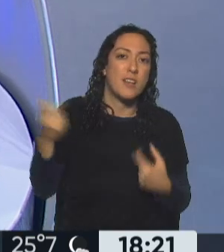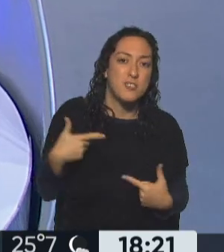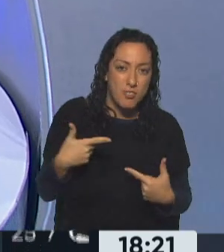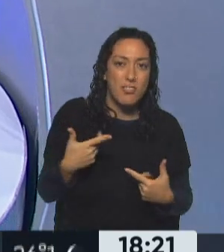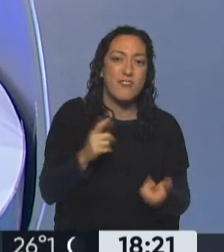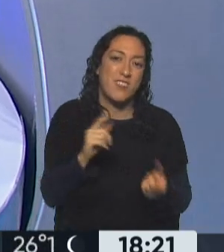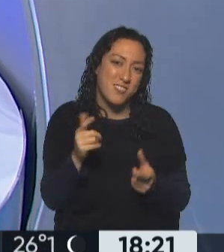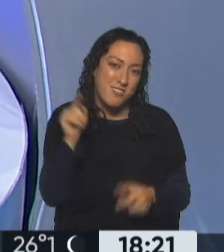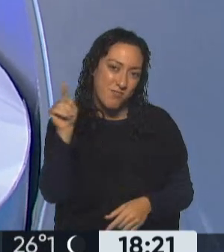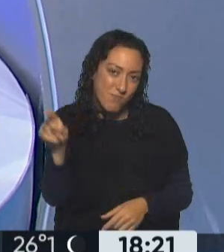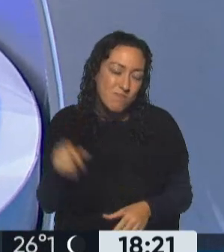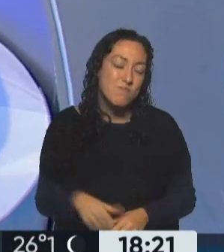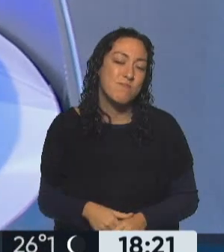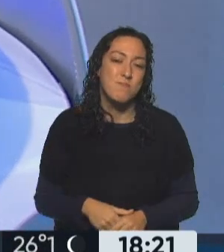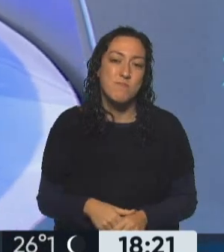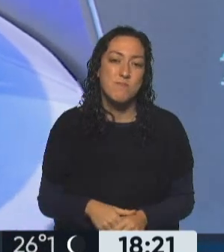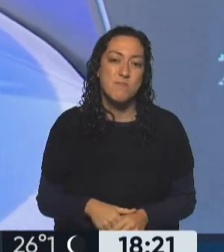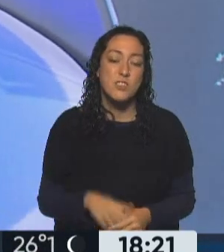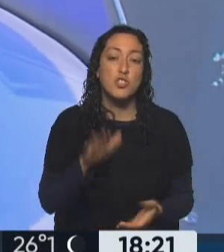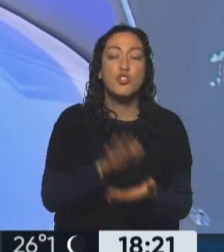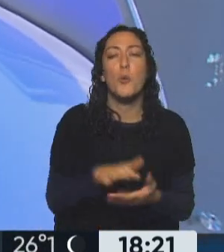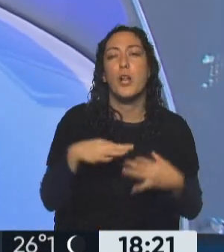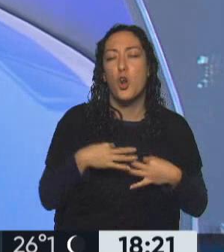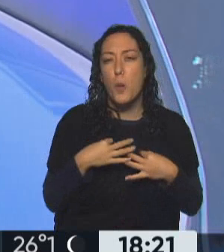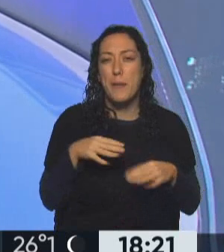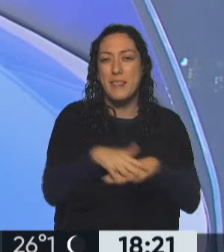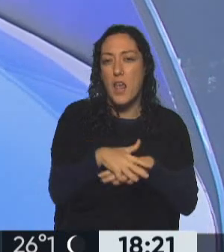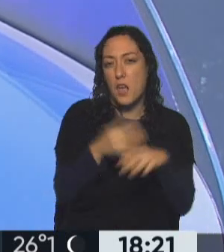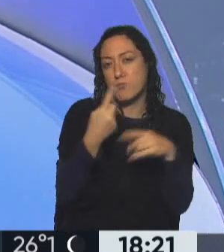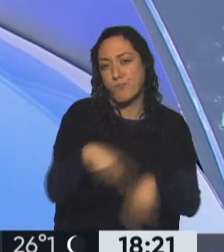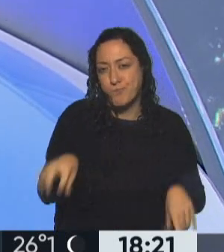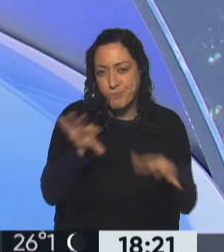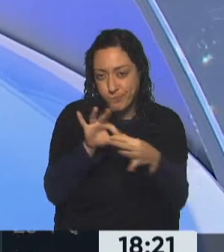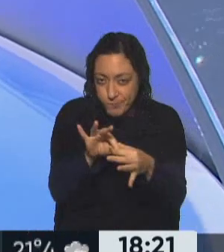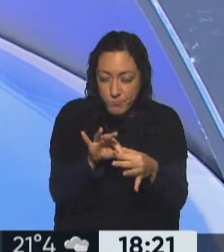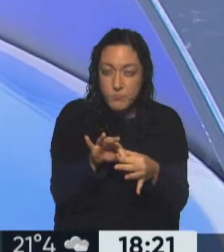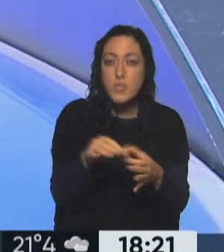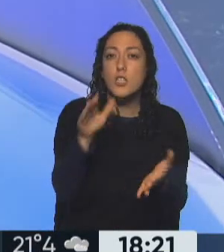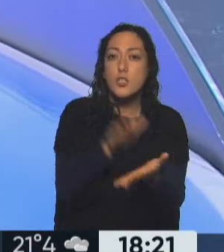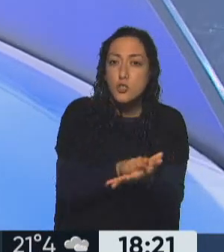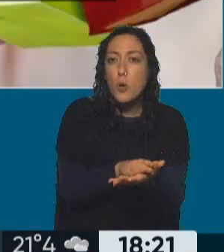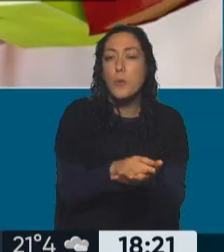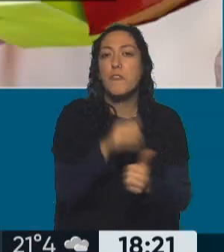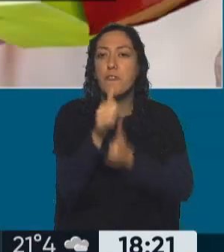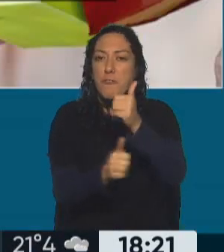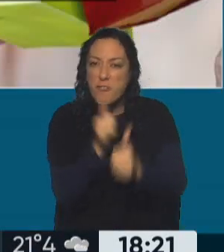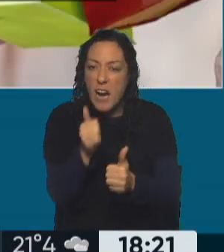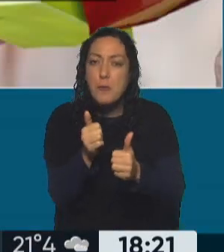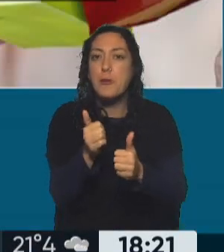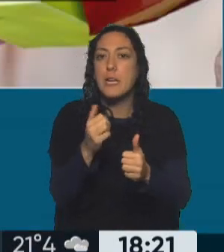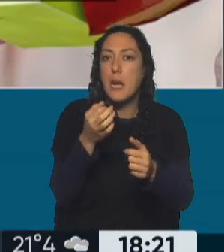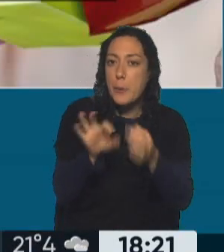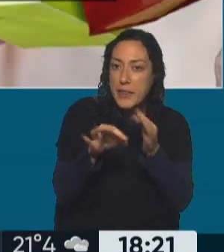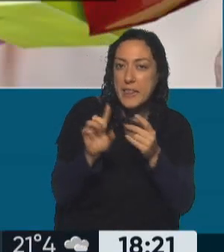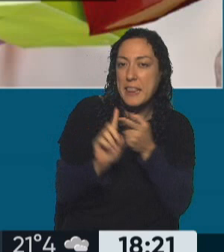Y si hay, en lo que pasa en textiles, por ejemplo, que precios de salida de fábrica, de hilado y tejidos,